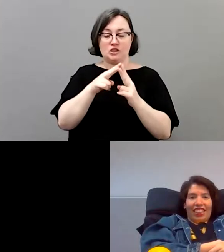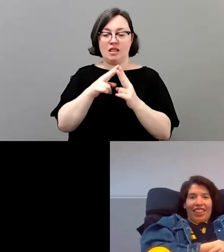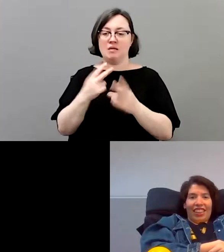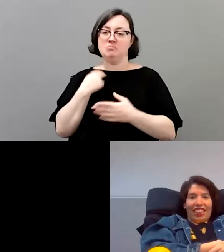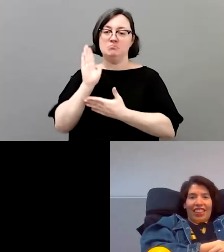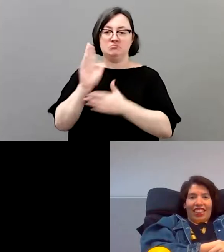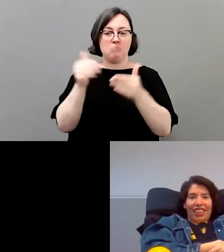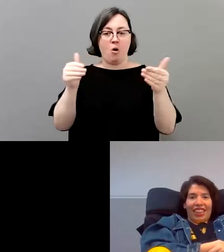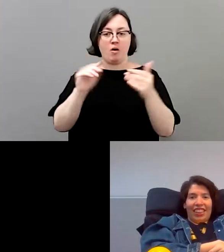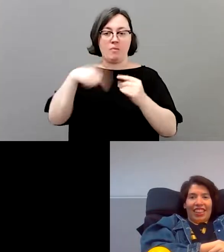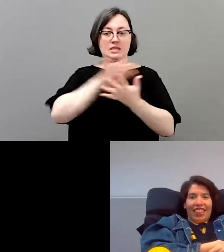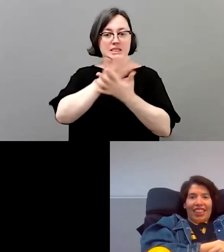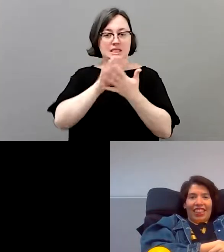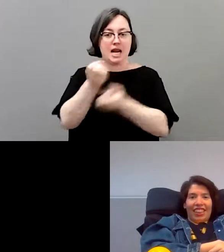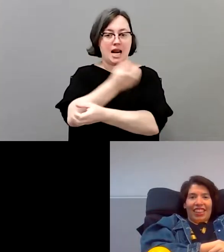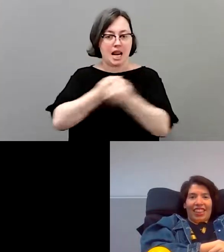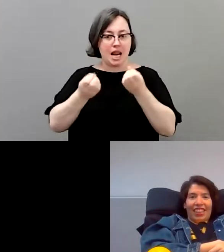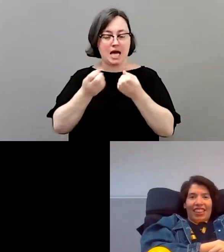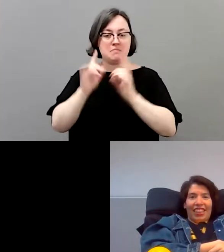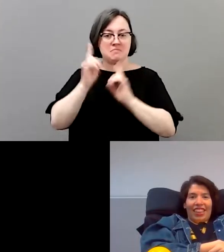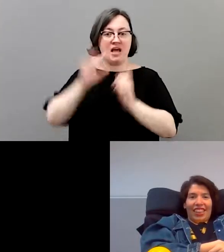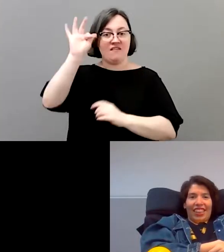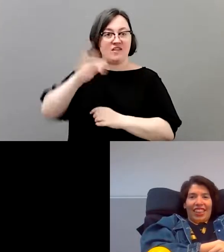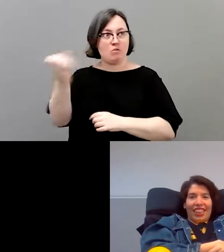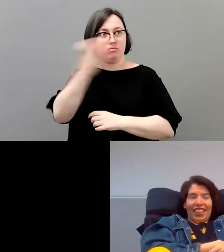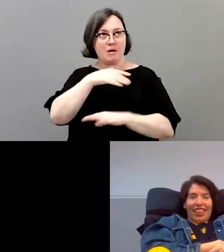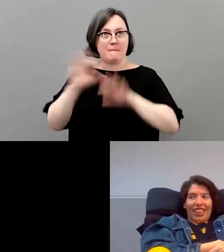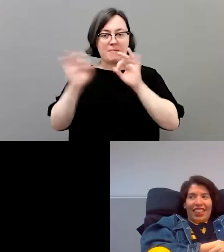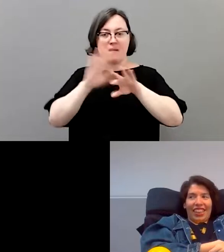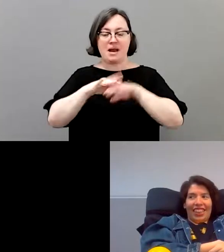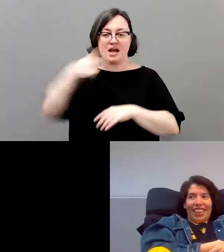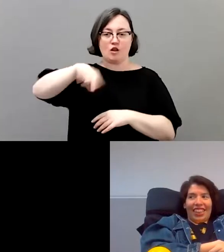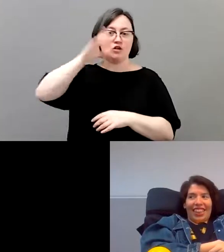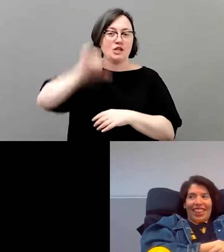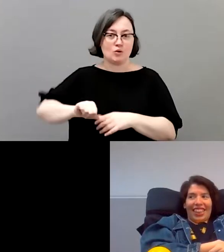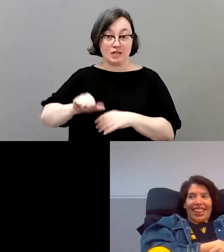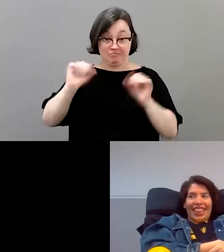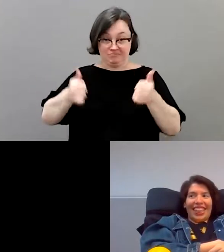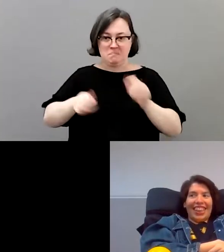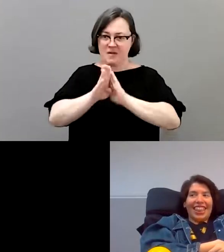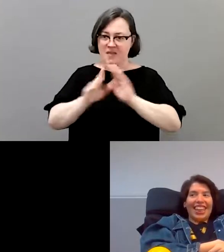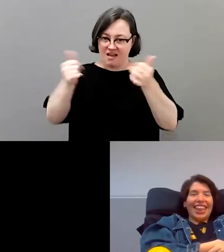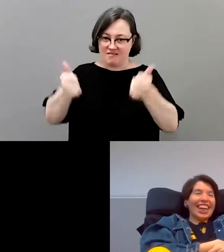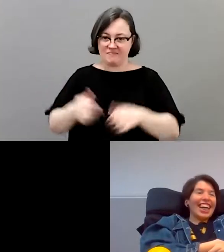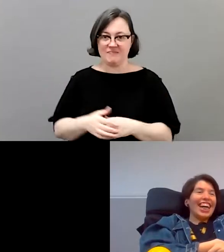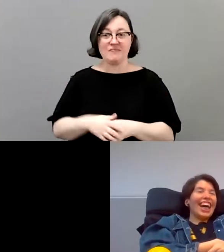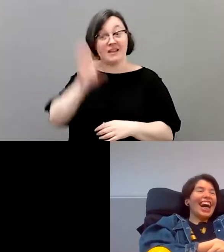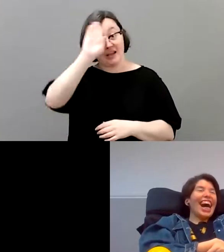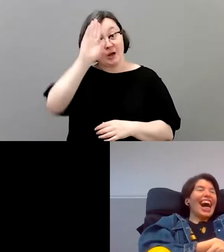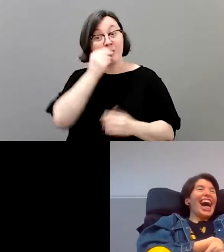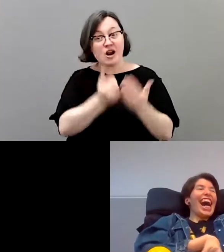y luego vamos a poner un vídeo que han preparado para todos vosotros. Adelante, chicas. Buenos